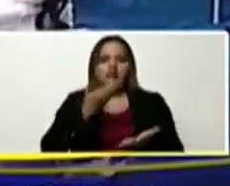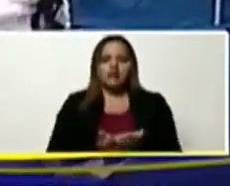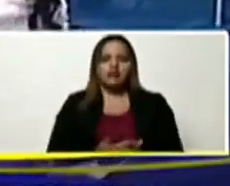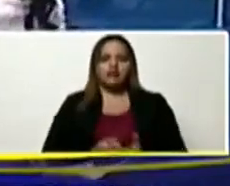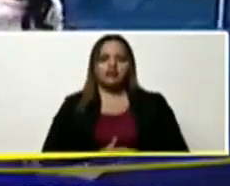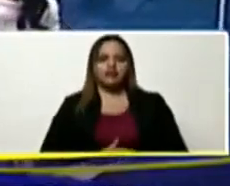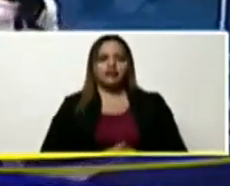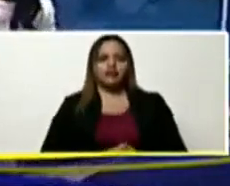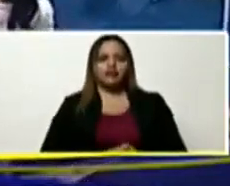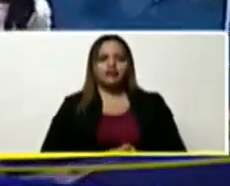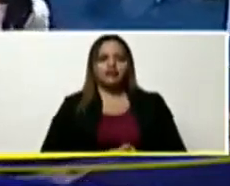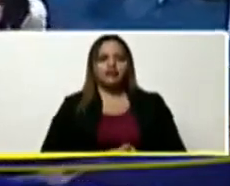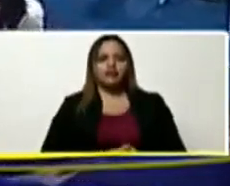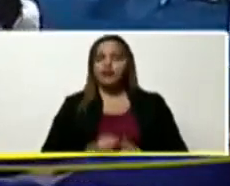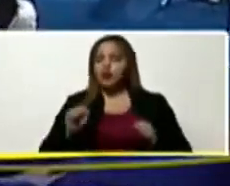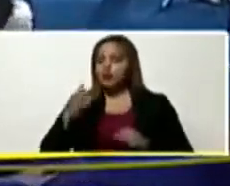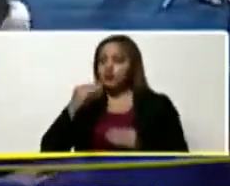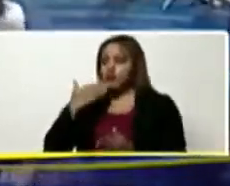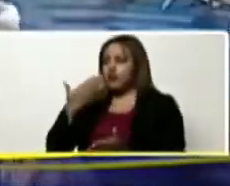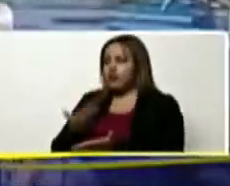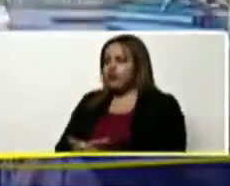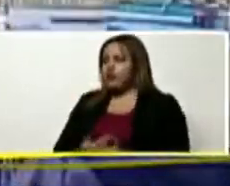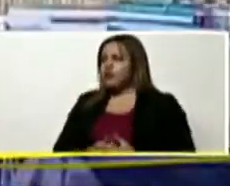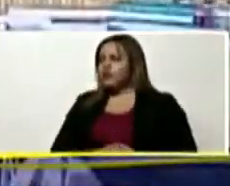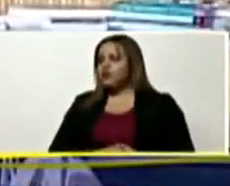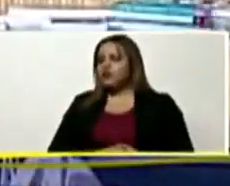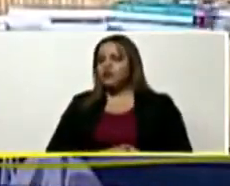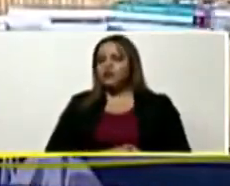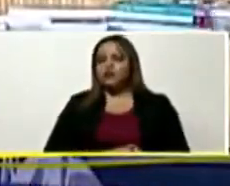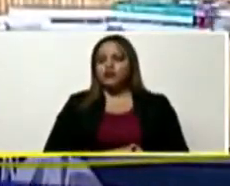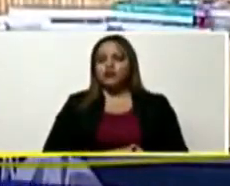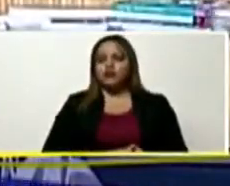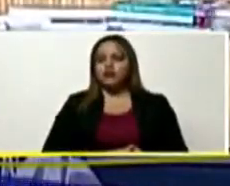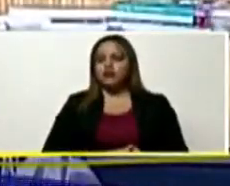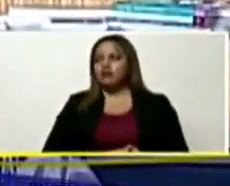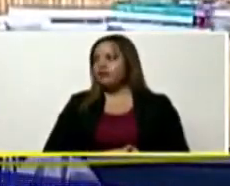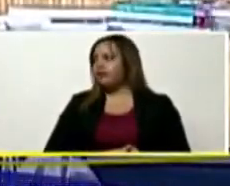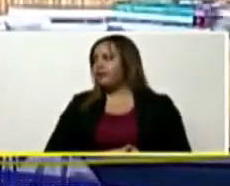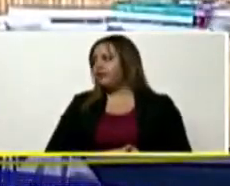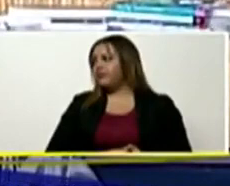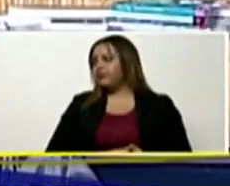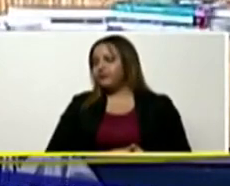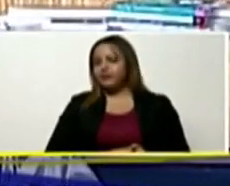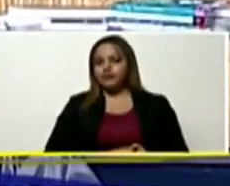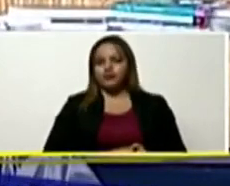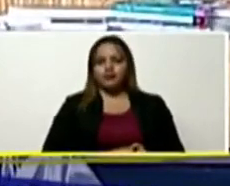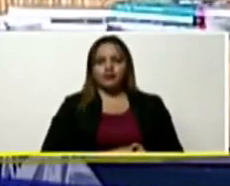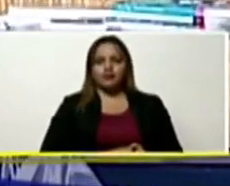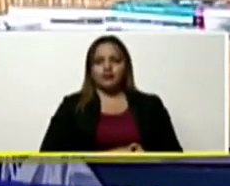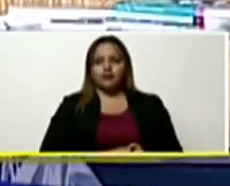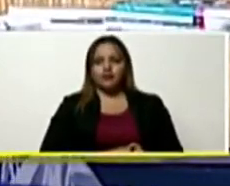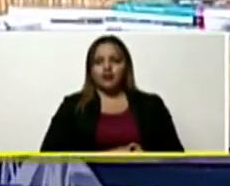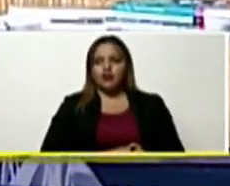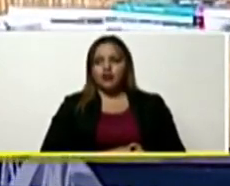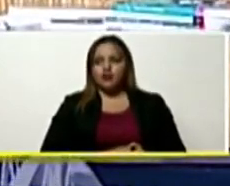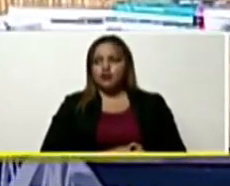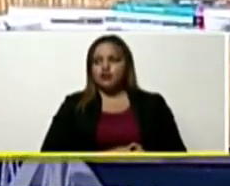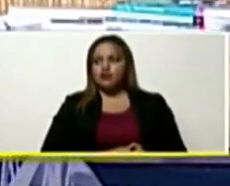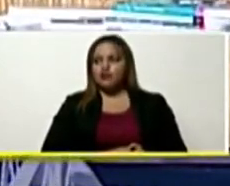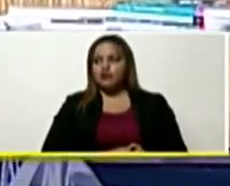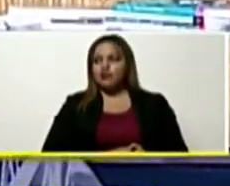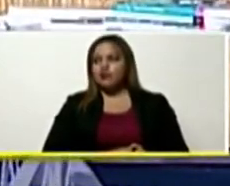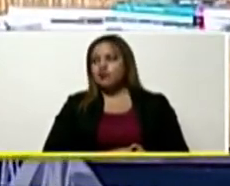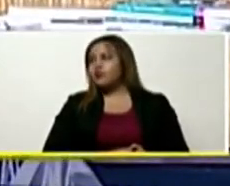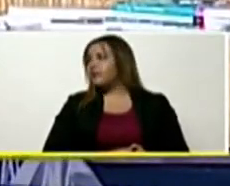gracias. Bueno, muchas gracias, Camila. El libro El secuestro de Alex Saab. Ahora vamos a ver,